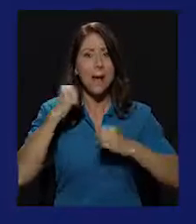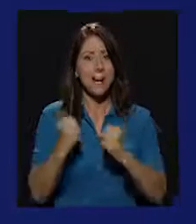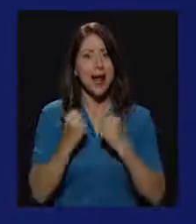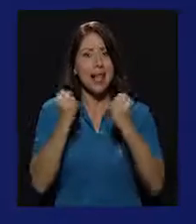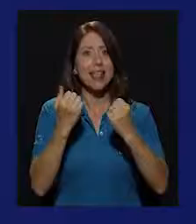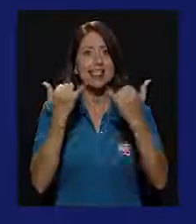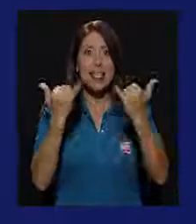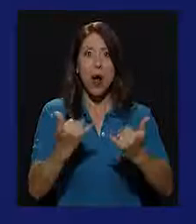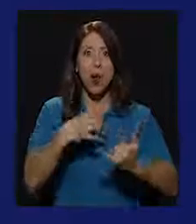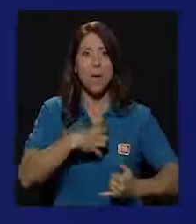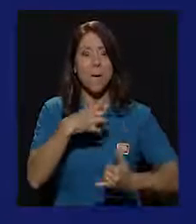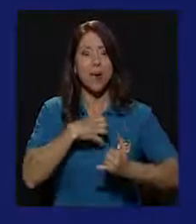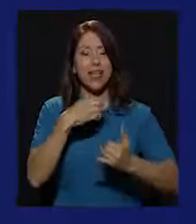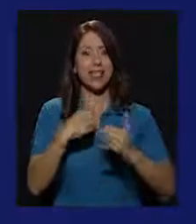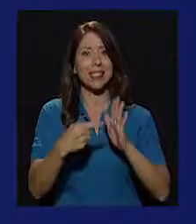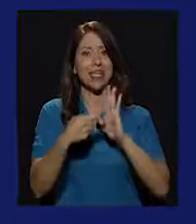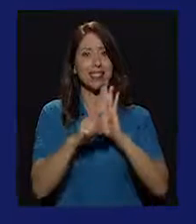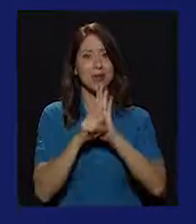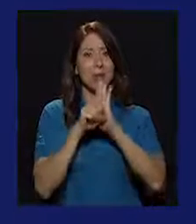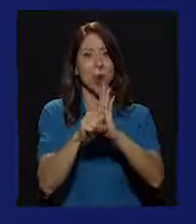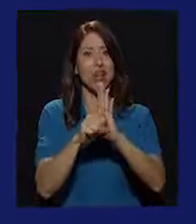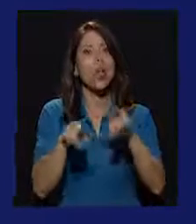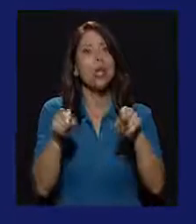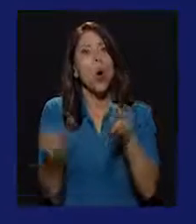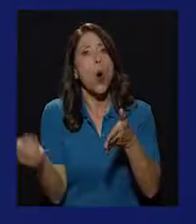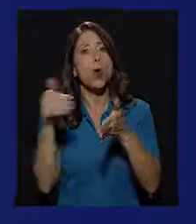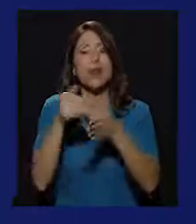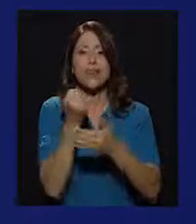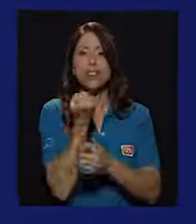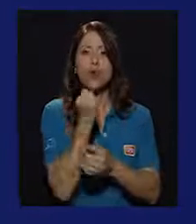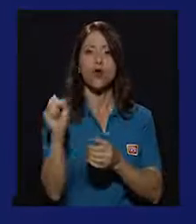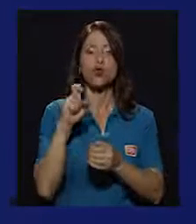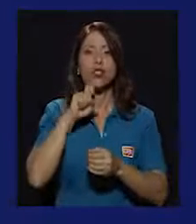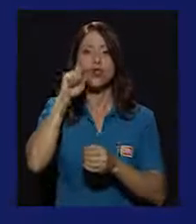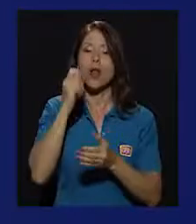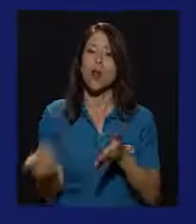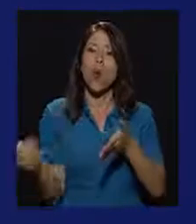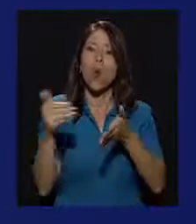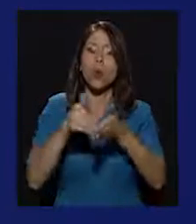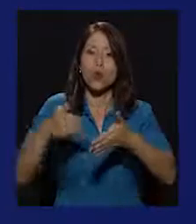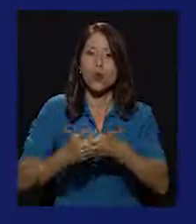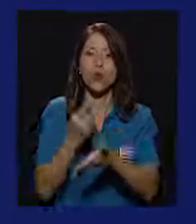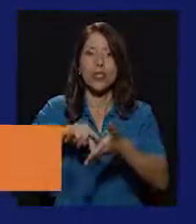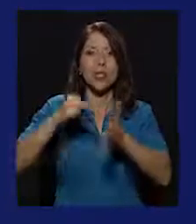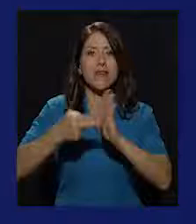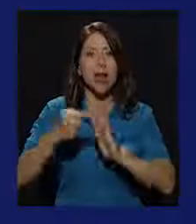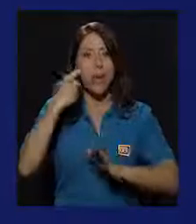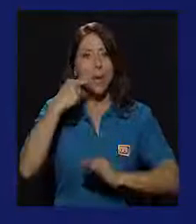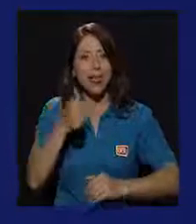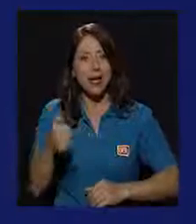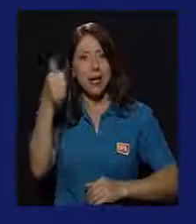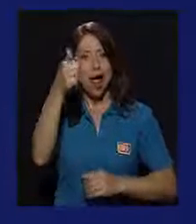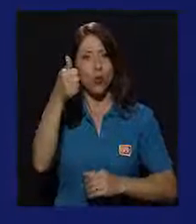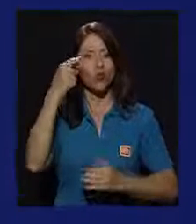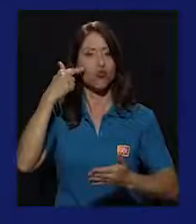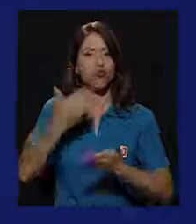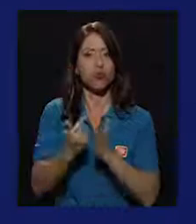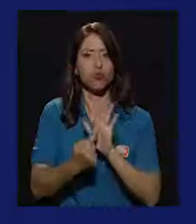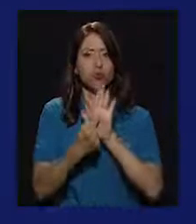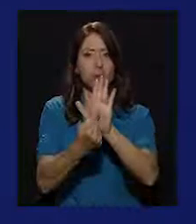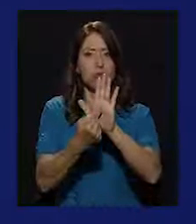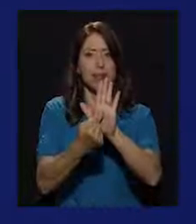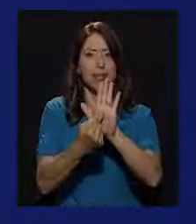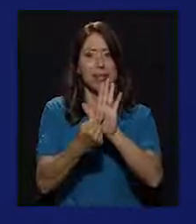protestas simbólicas se da vuelta a la revolución sexual y con ello se acuña a un nuevo significado para el patriarcado